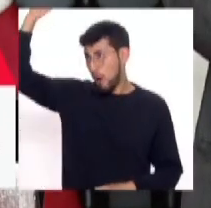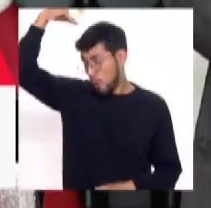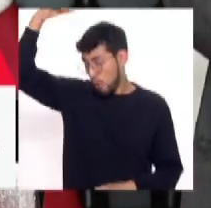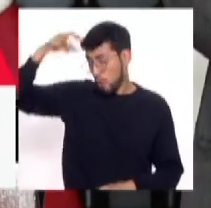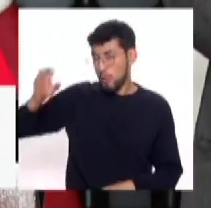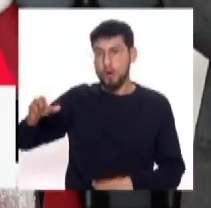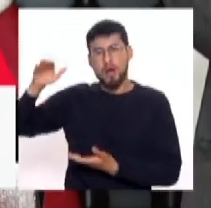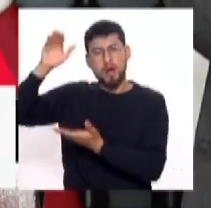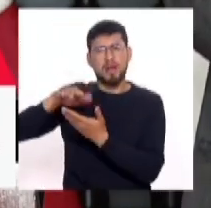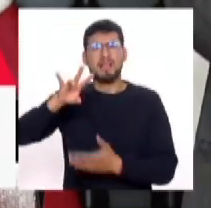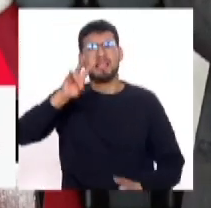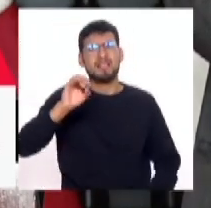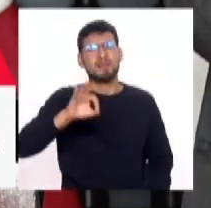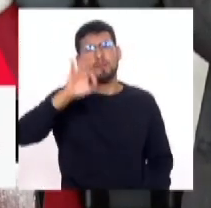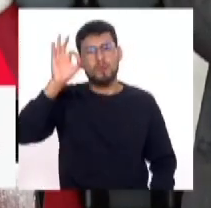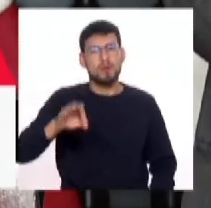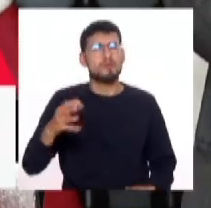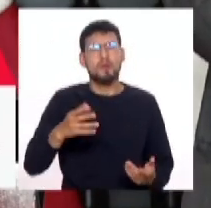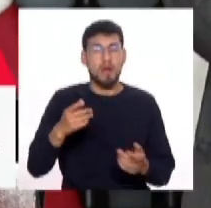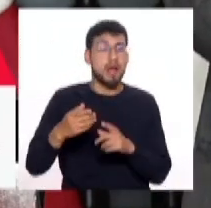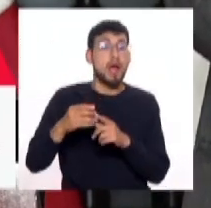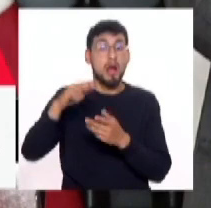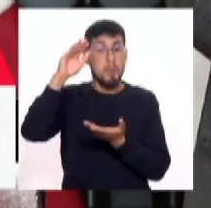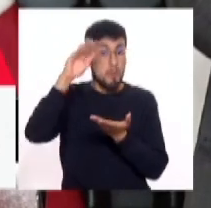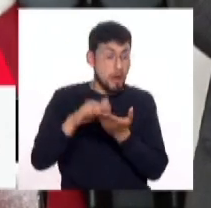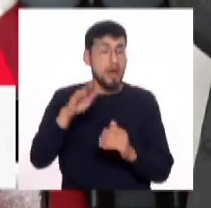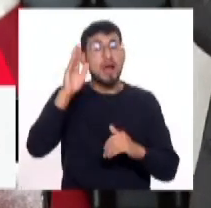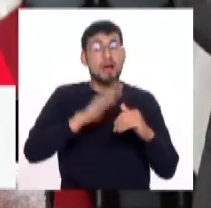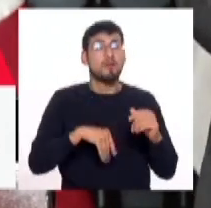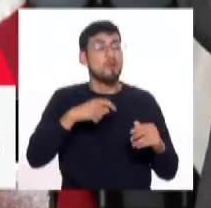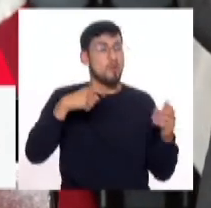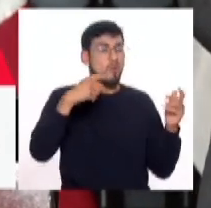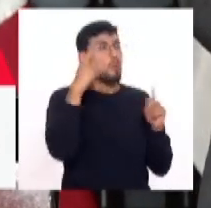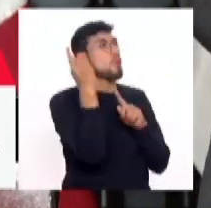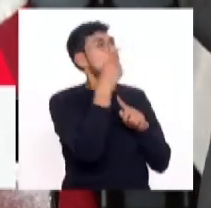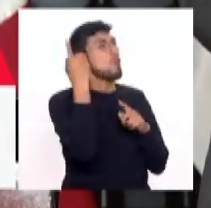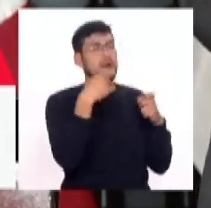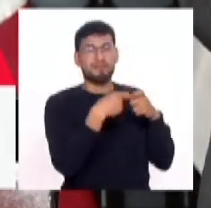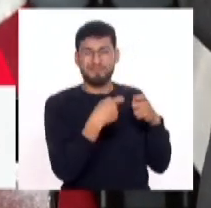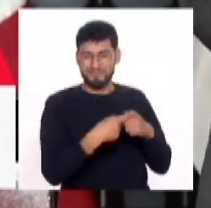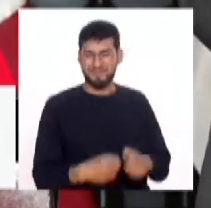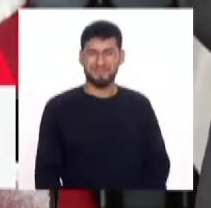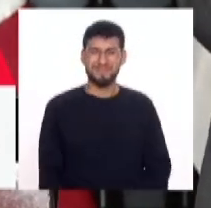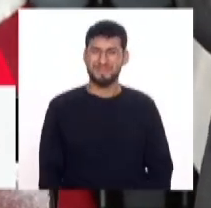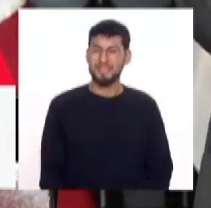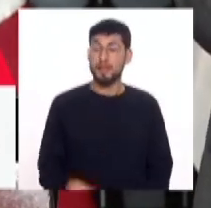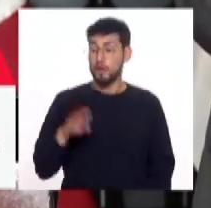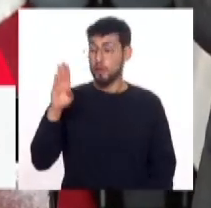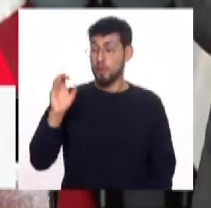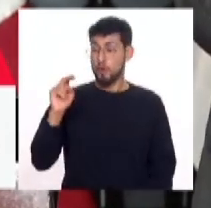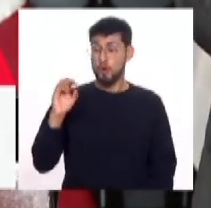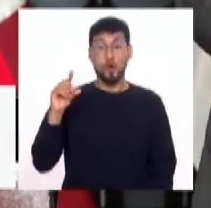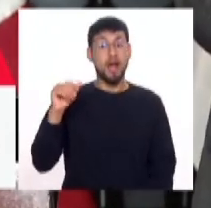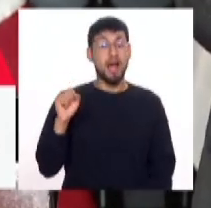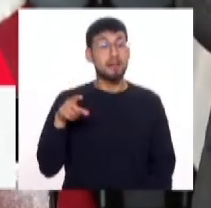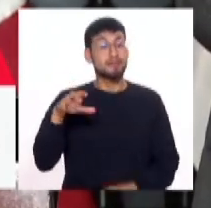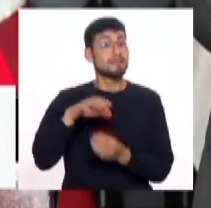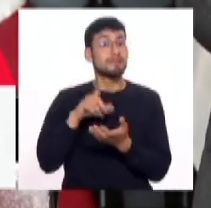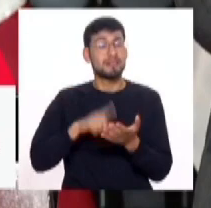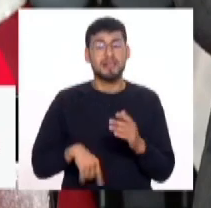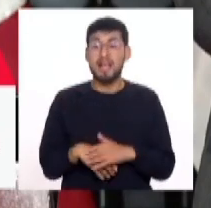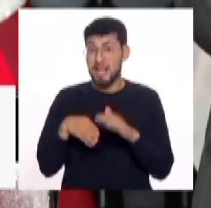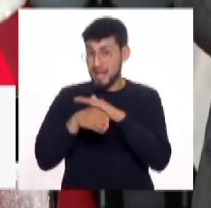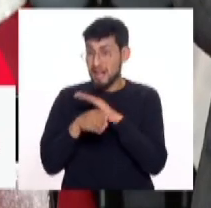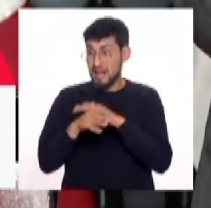un 70% de ahorro en comparación al consumo eléctrico. Y a través del Bonogás, el acceso al